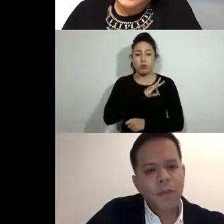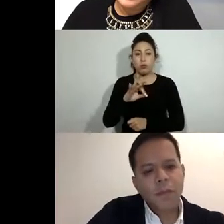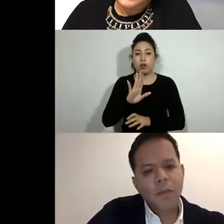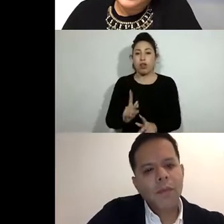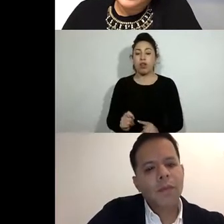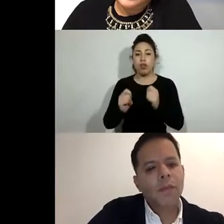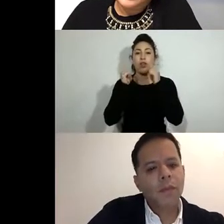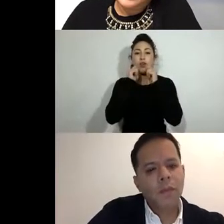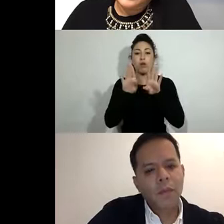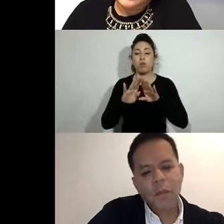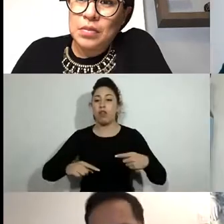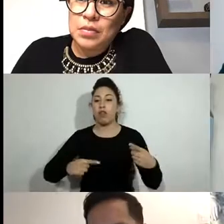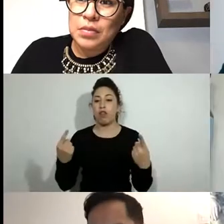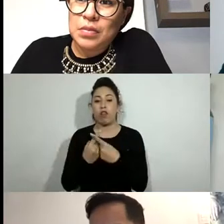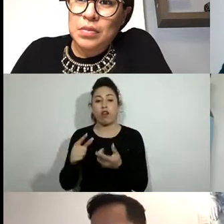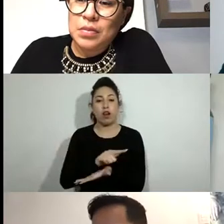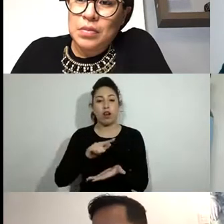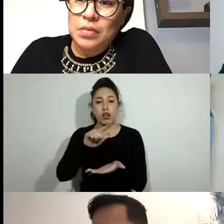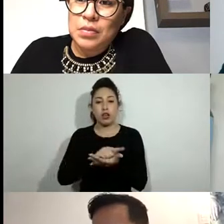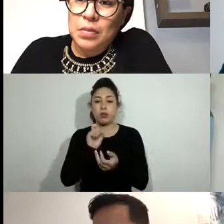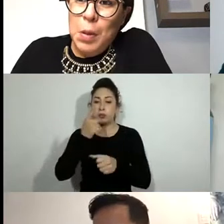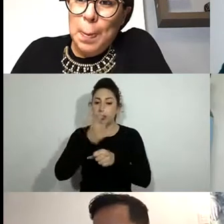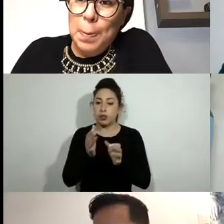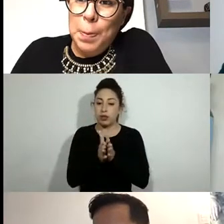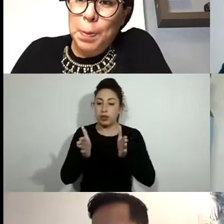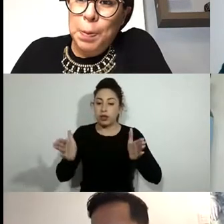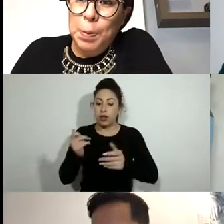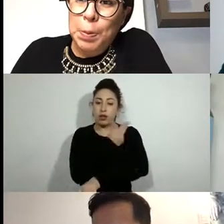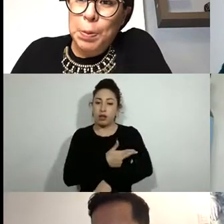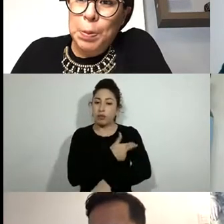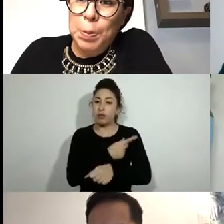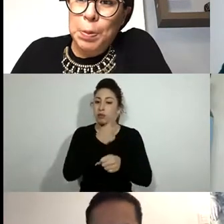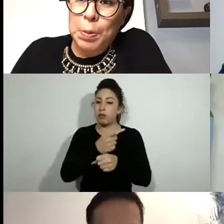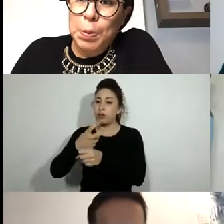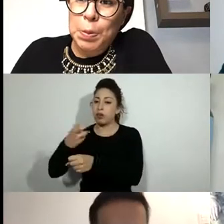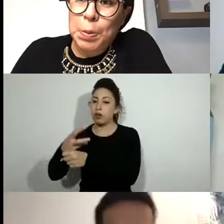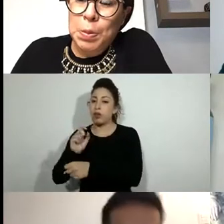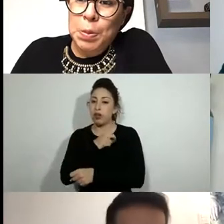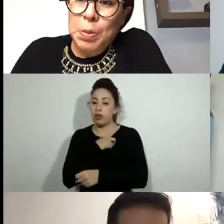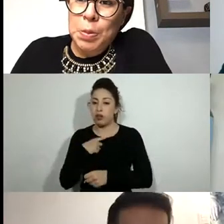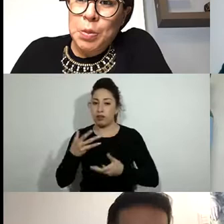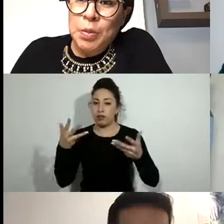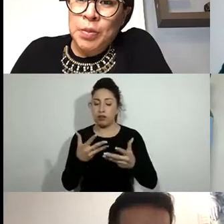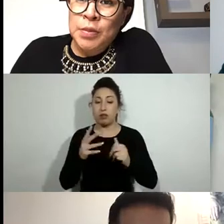por el arco del triunfo la forma en la que se hacen los turnos. Todos los legisladoras